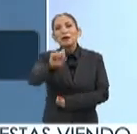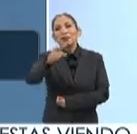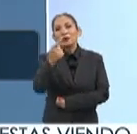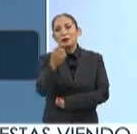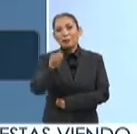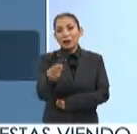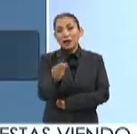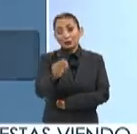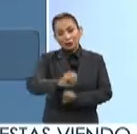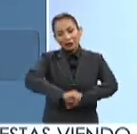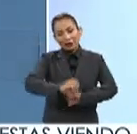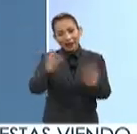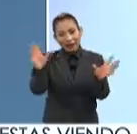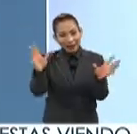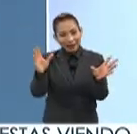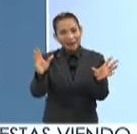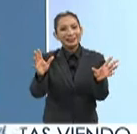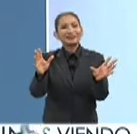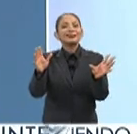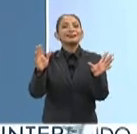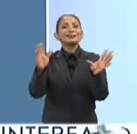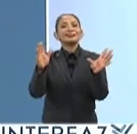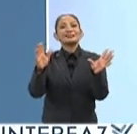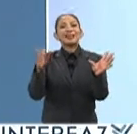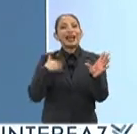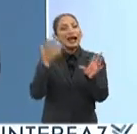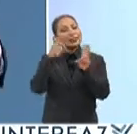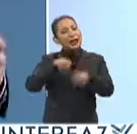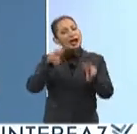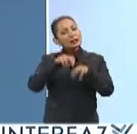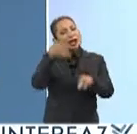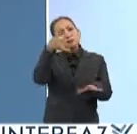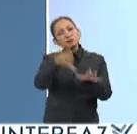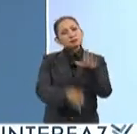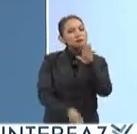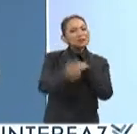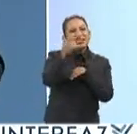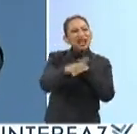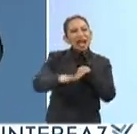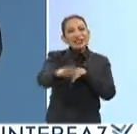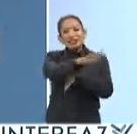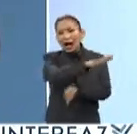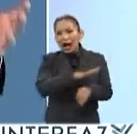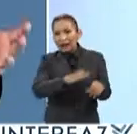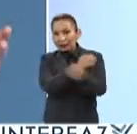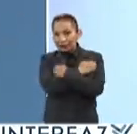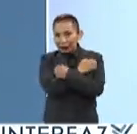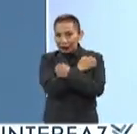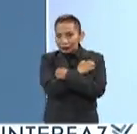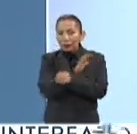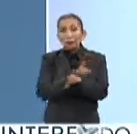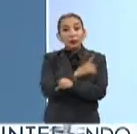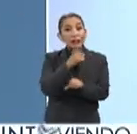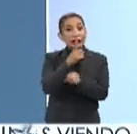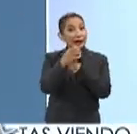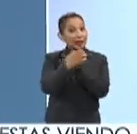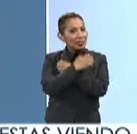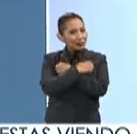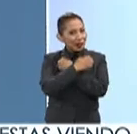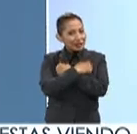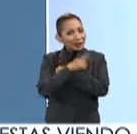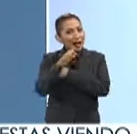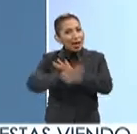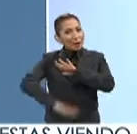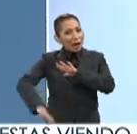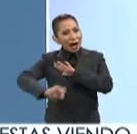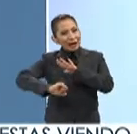de mayo y, por supuesto, pues analizar, profundizar todo lo que es el sector educativo, porque la educación es